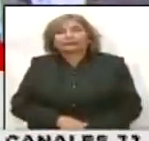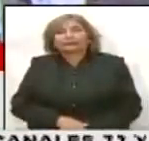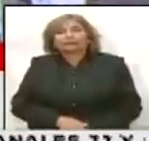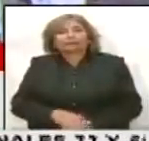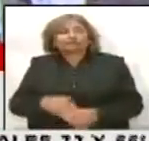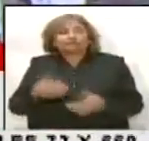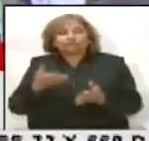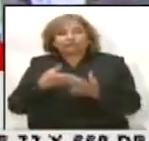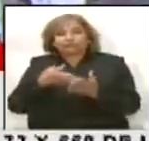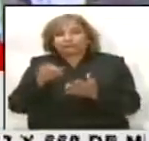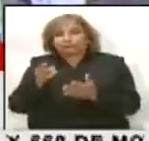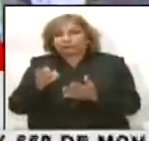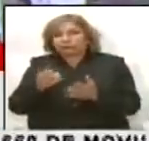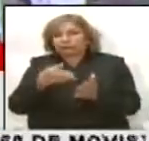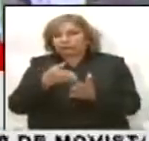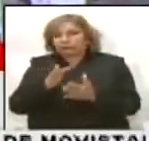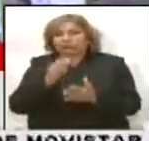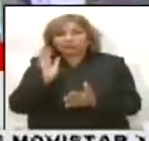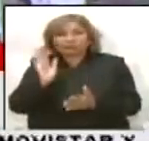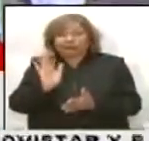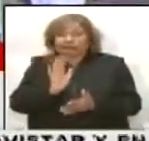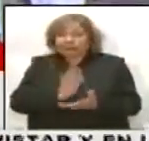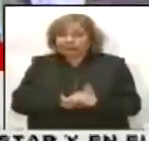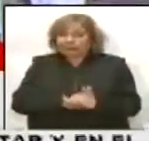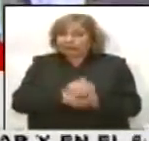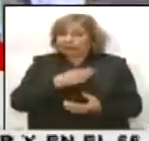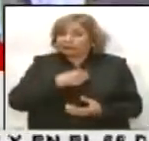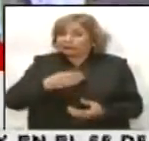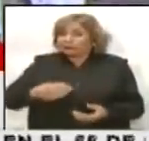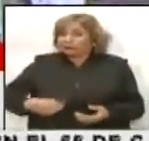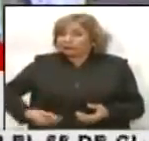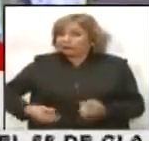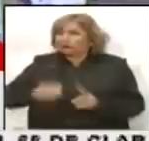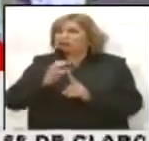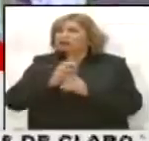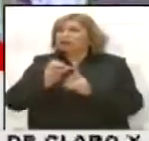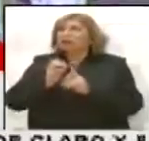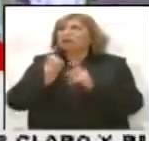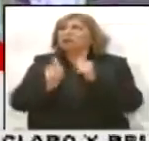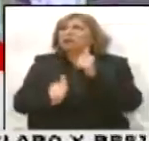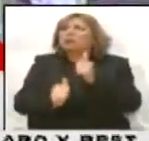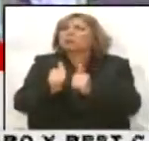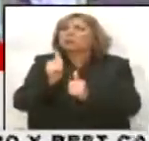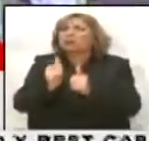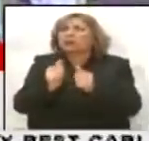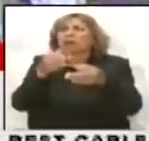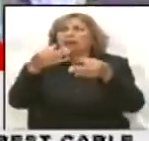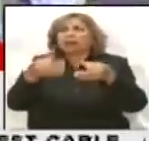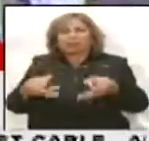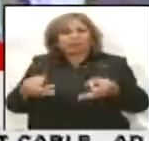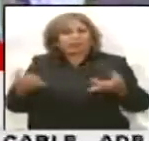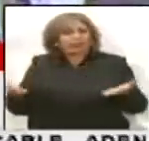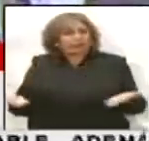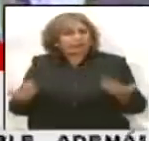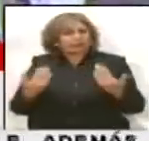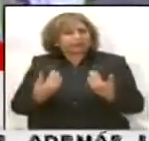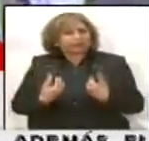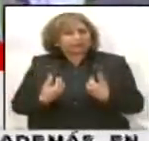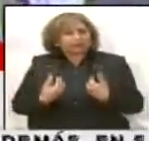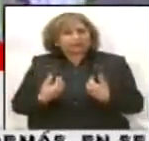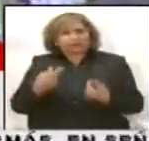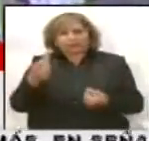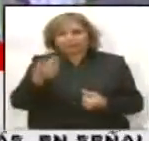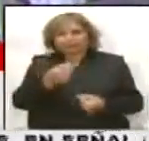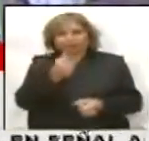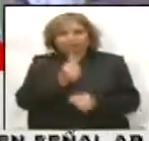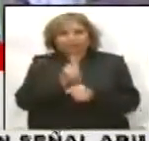de manera, por su intermedio, presidente, directa a la ministra de Cultura. ¿Cuál es efectivamente la decisión que se ha tomado en relación a esa